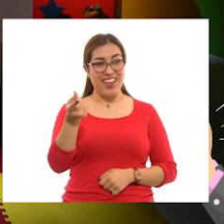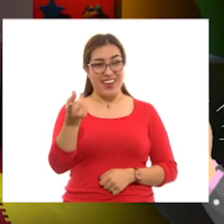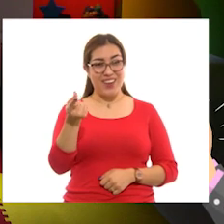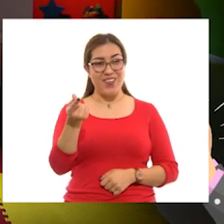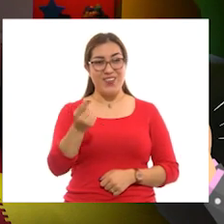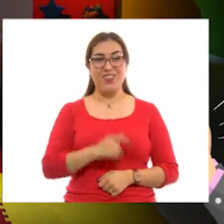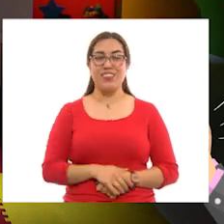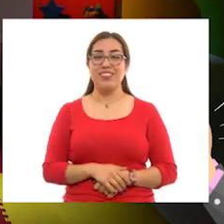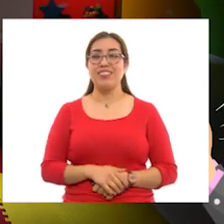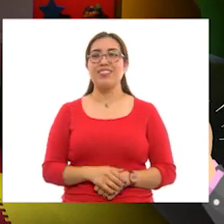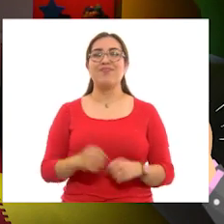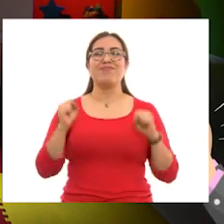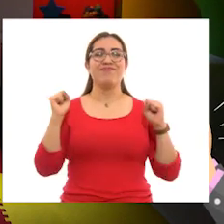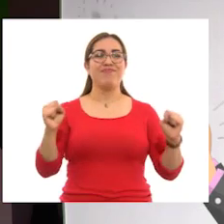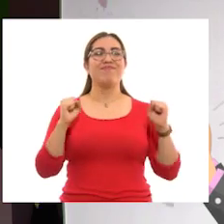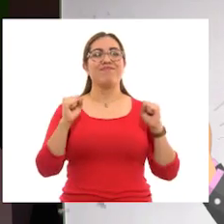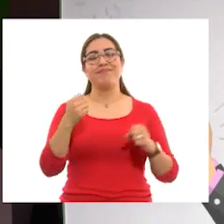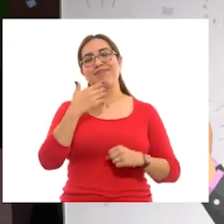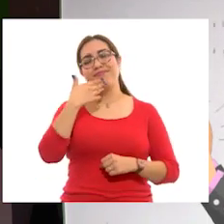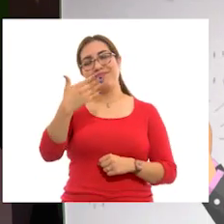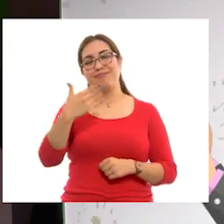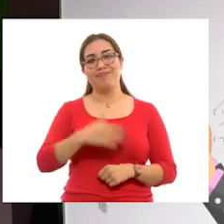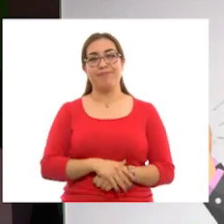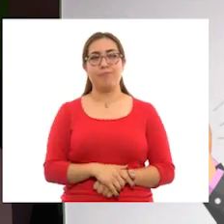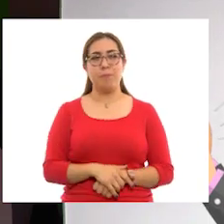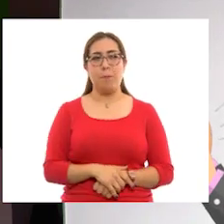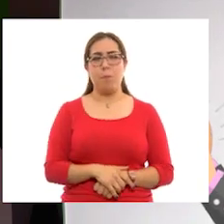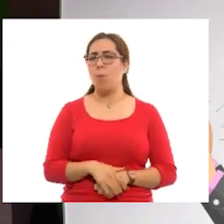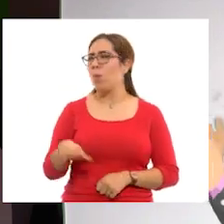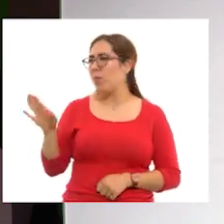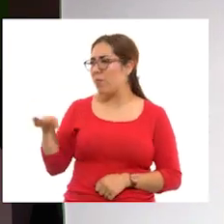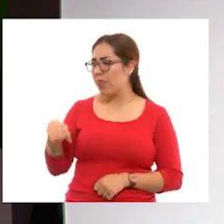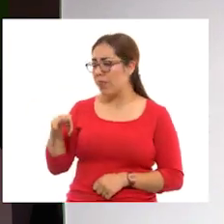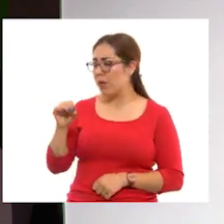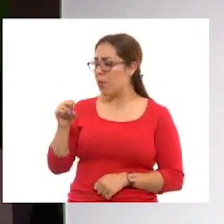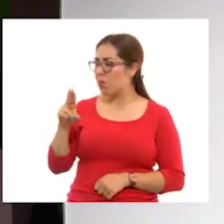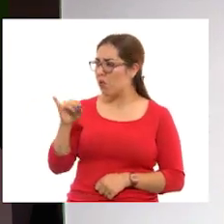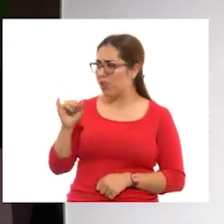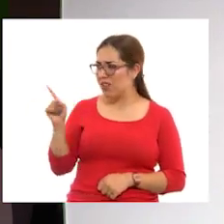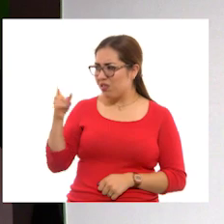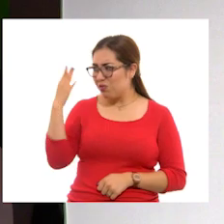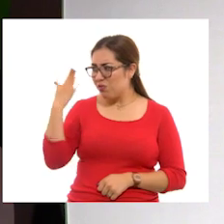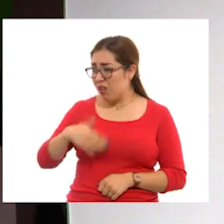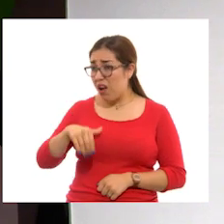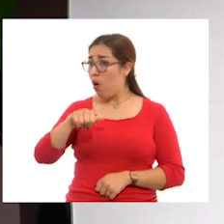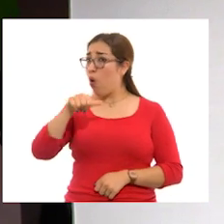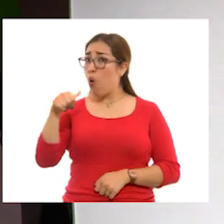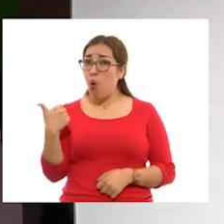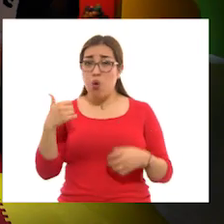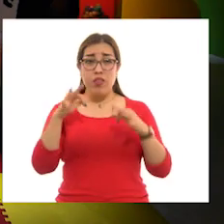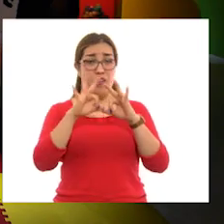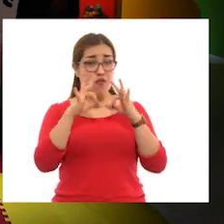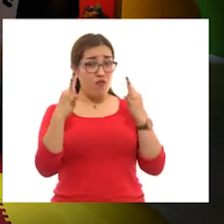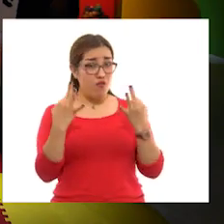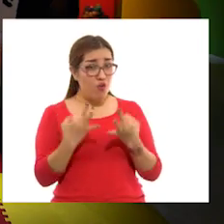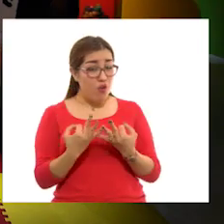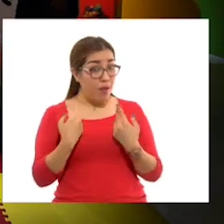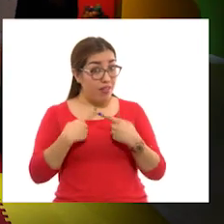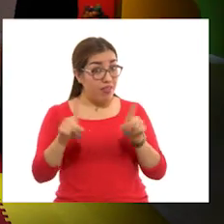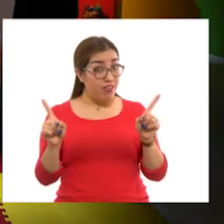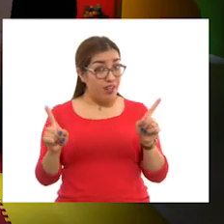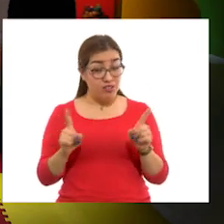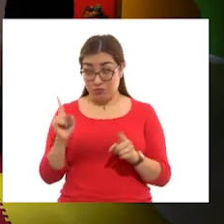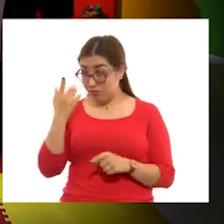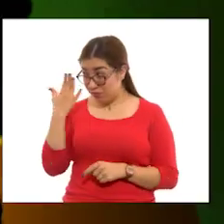¡Lo logramos! ¡Sí! Oye, Moni, ¿sabrás alguna otra forma distinta a la que yo hice?